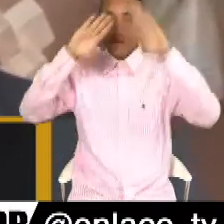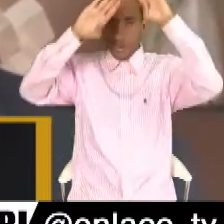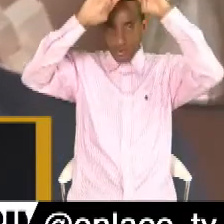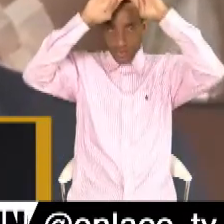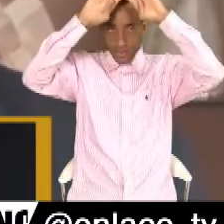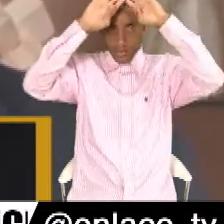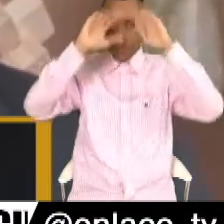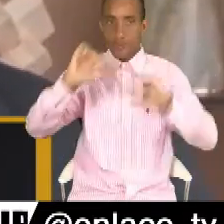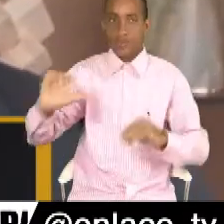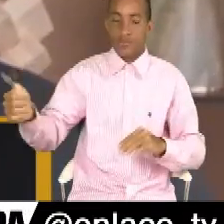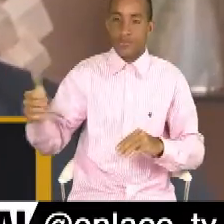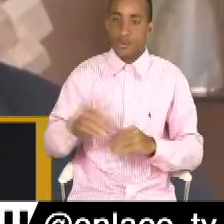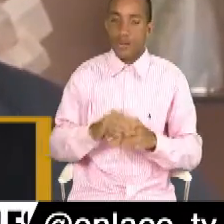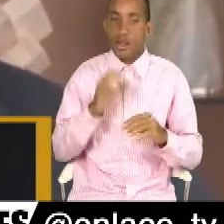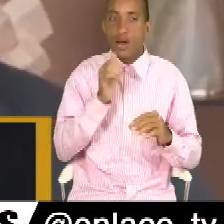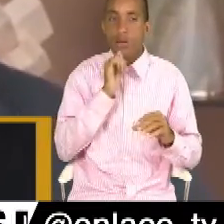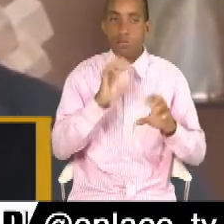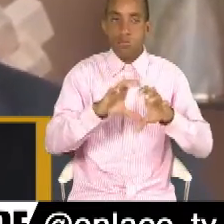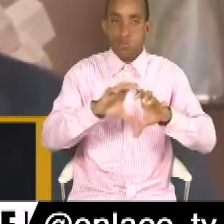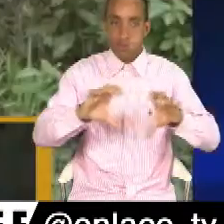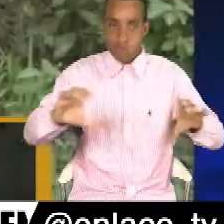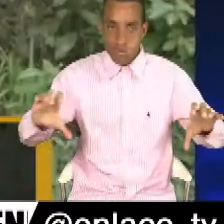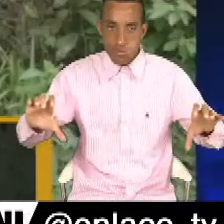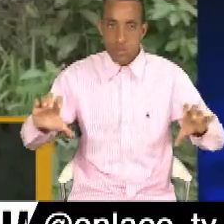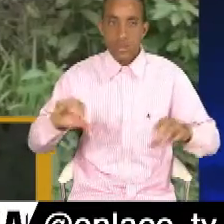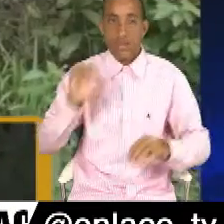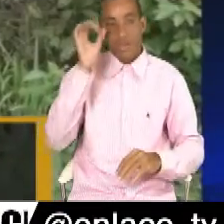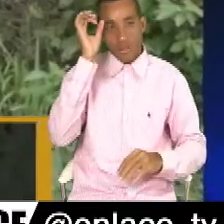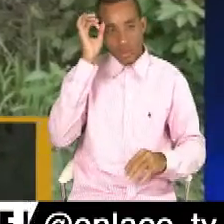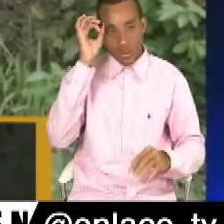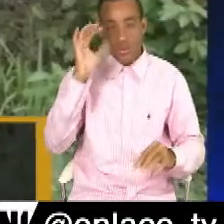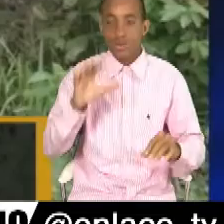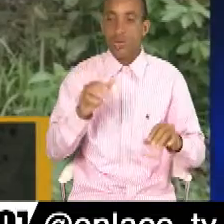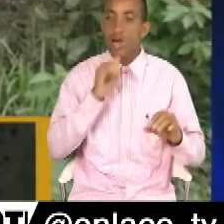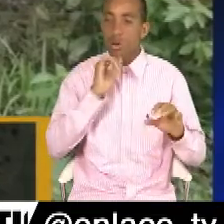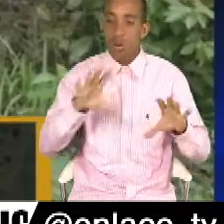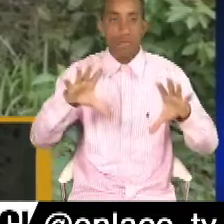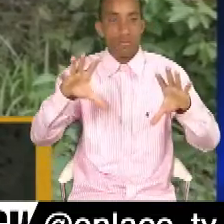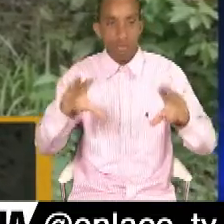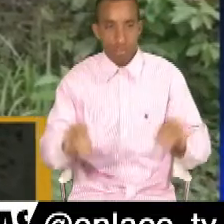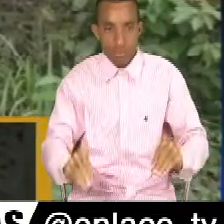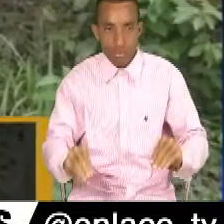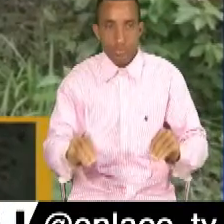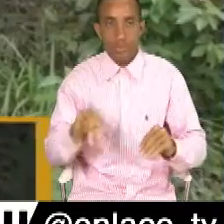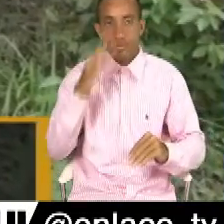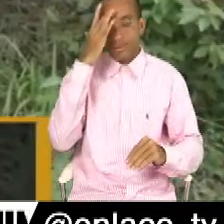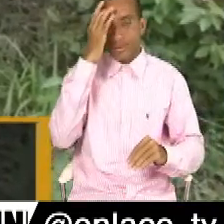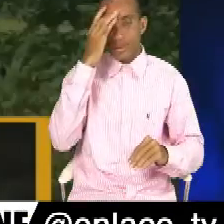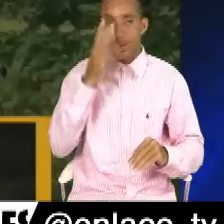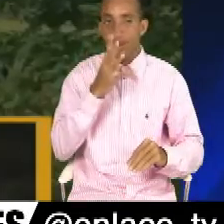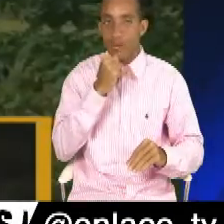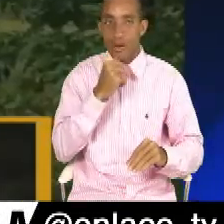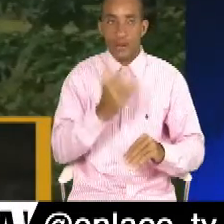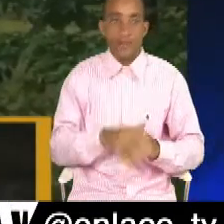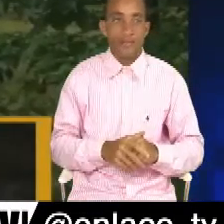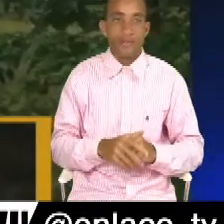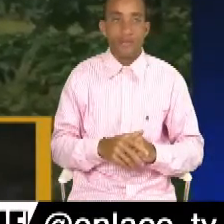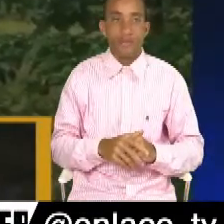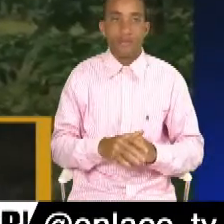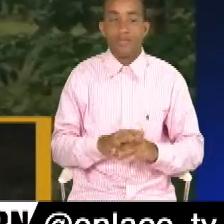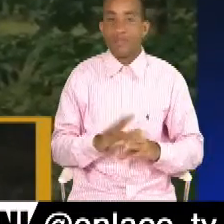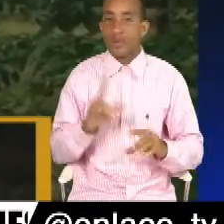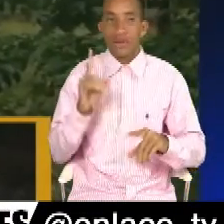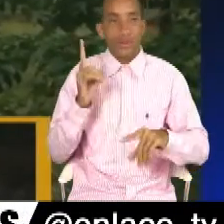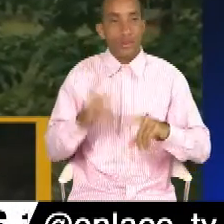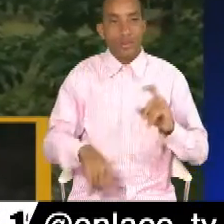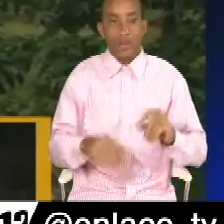el acueducto del centro podría tener que dejar de operar porque los insumos para su funcionamiento no están pudiendo ingresar